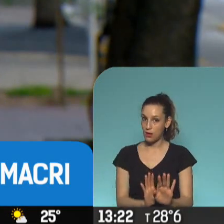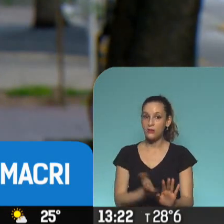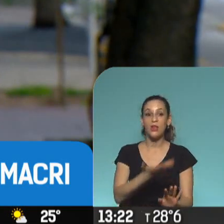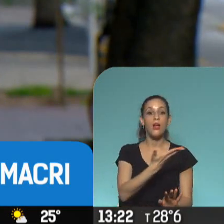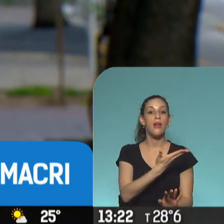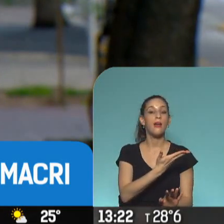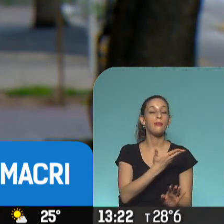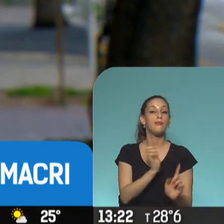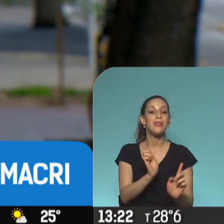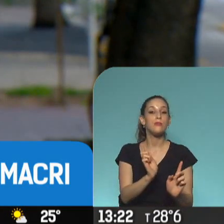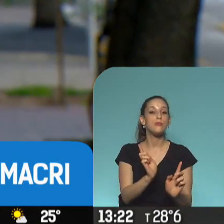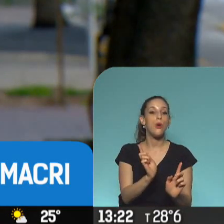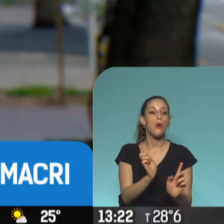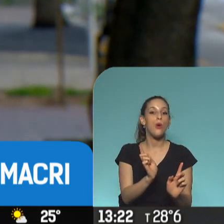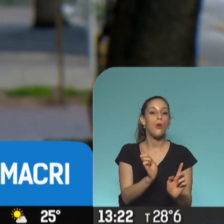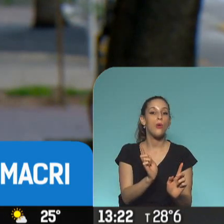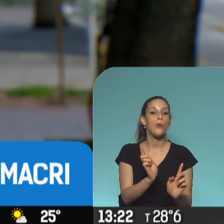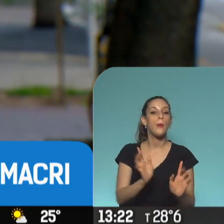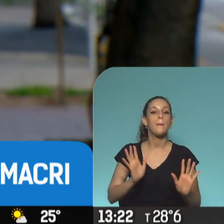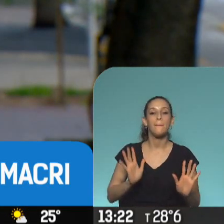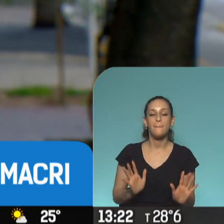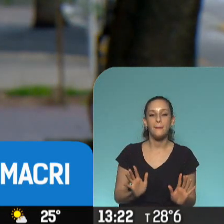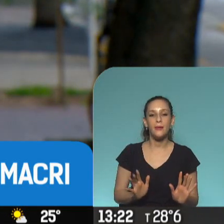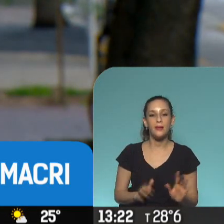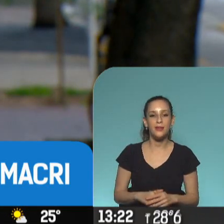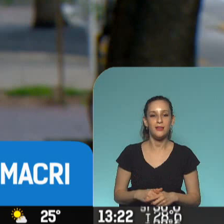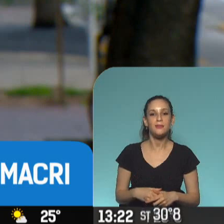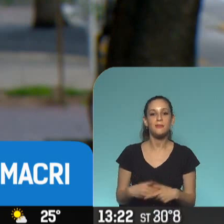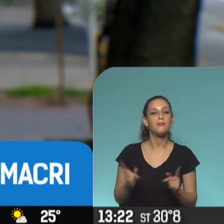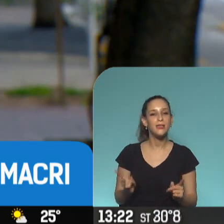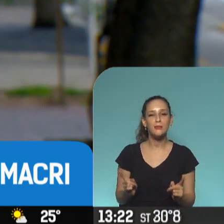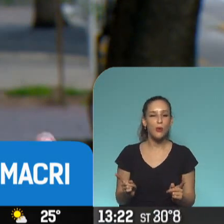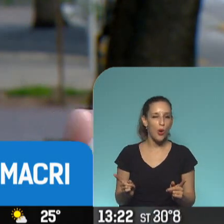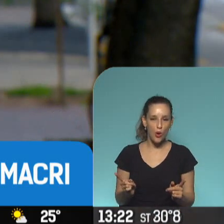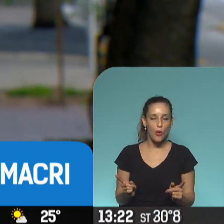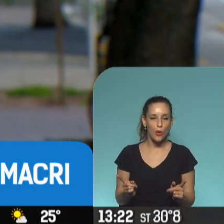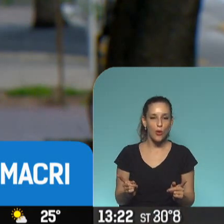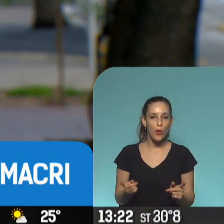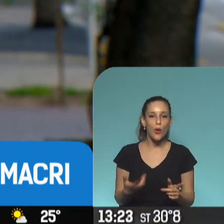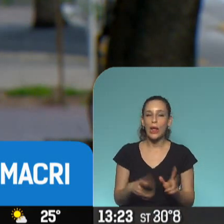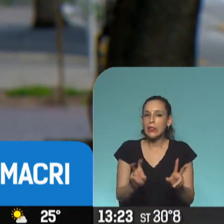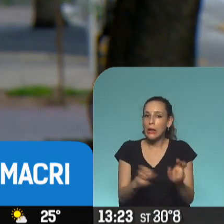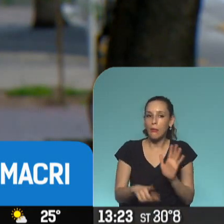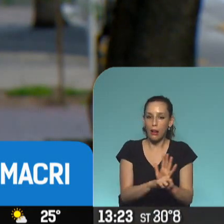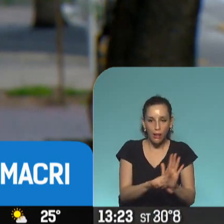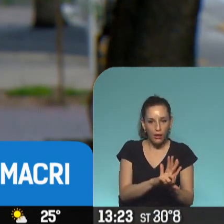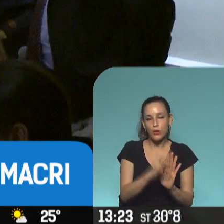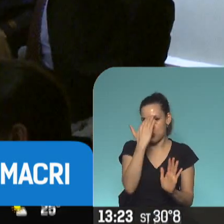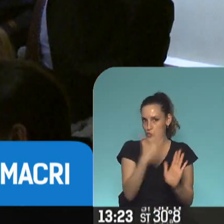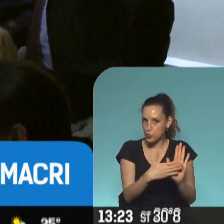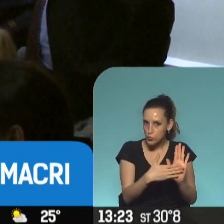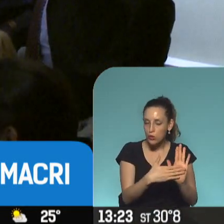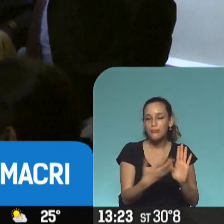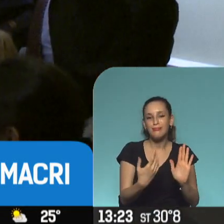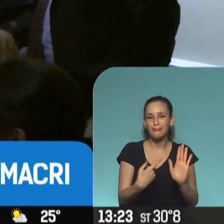Fondo. Porque del mismo modo que esto va contramano de la jurisprudencia argentina y de la legalidad y de la Constitución,